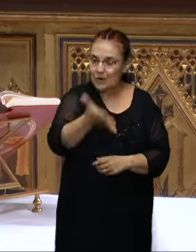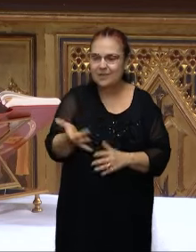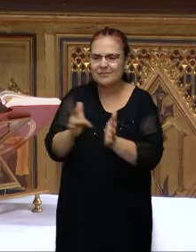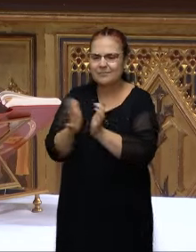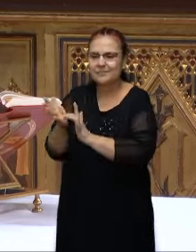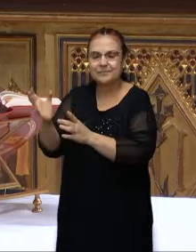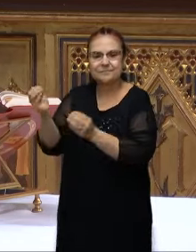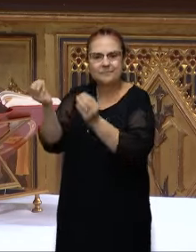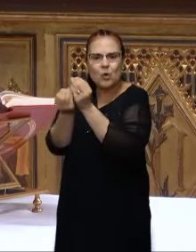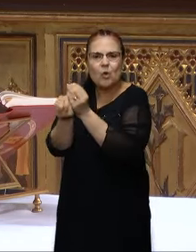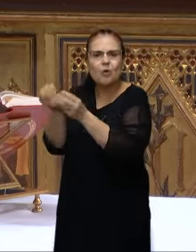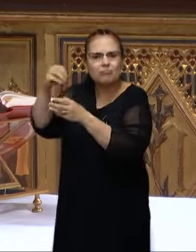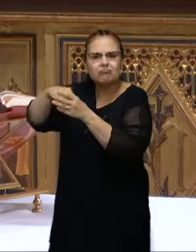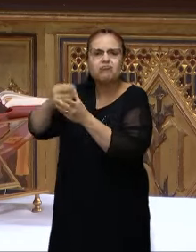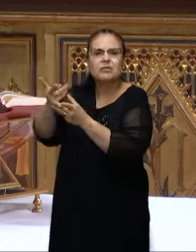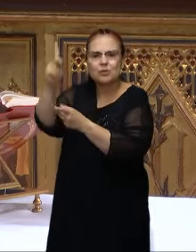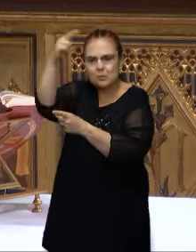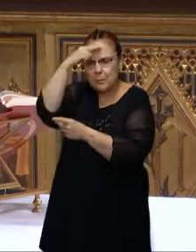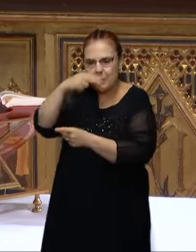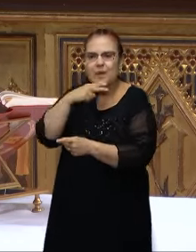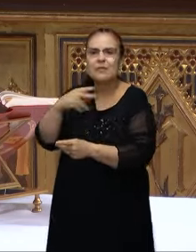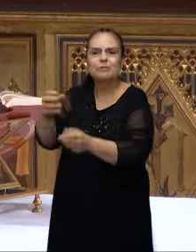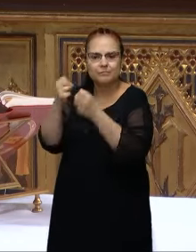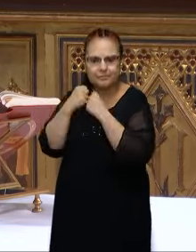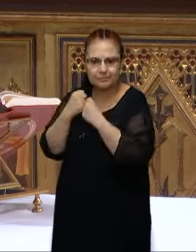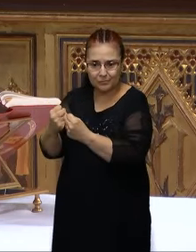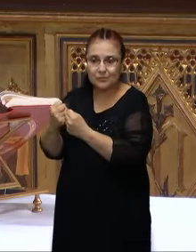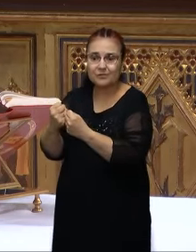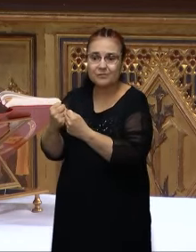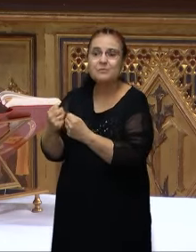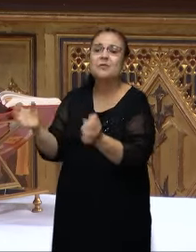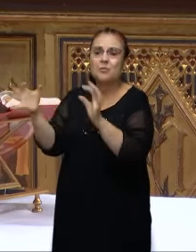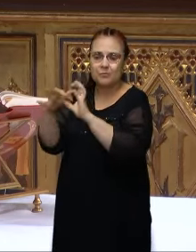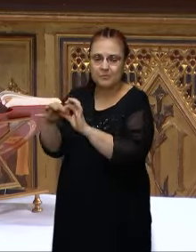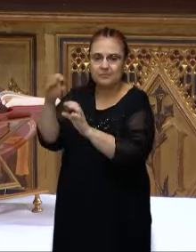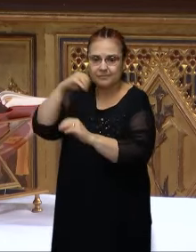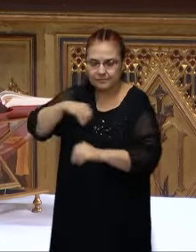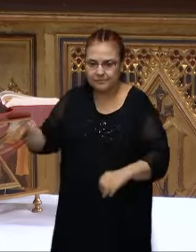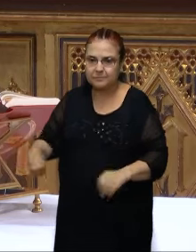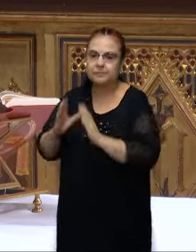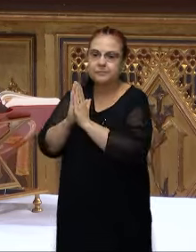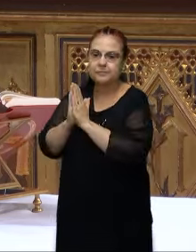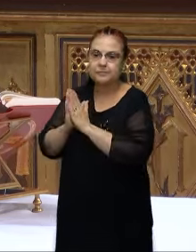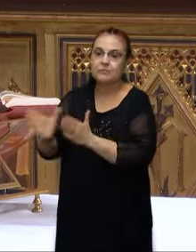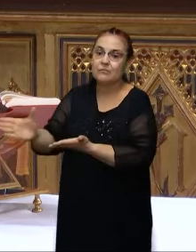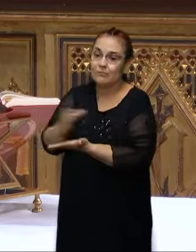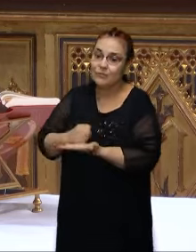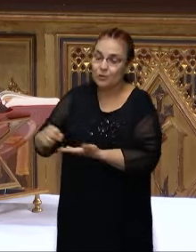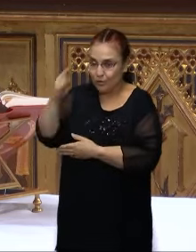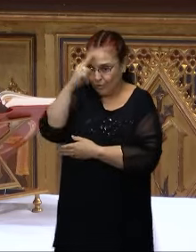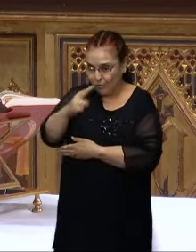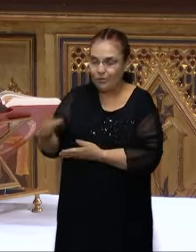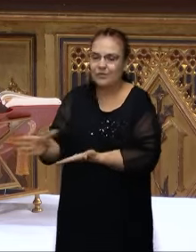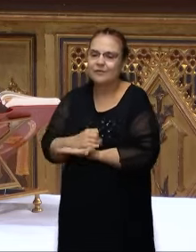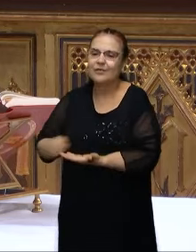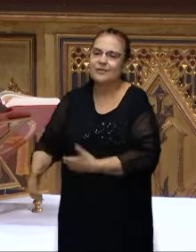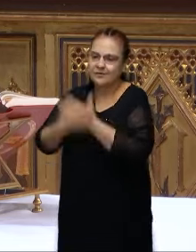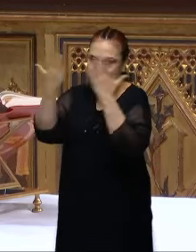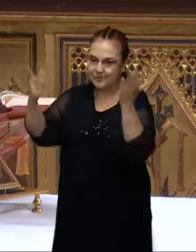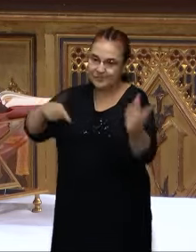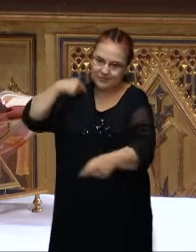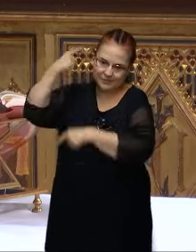Por Cristo, con Él y en Él, a ti, Dios Padre omnipotente, en la unidad del Espíritu Santo, todo honor y